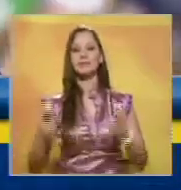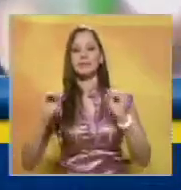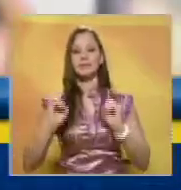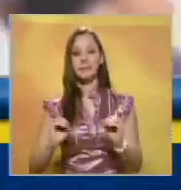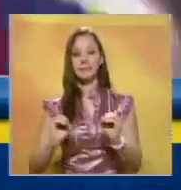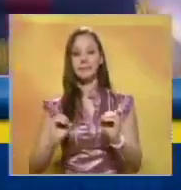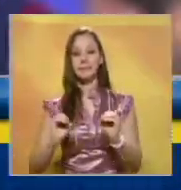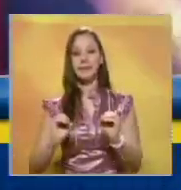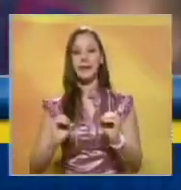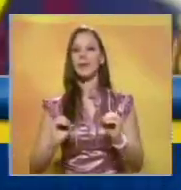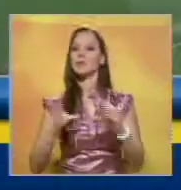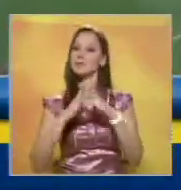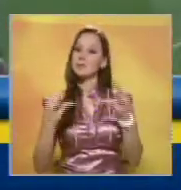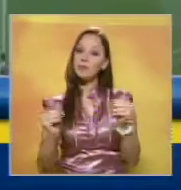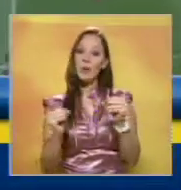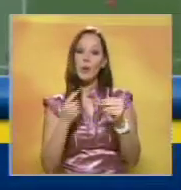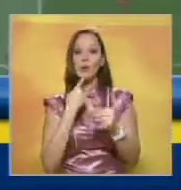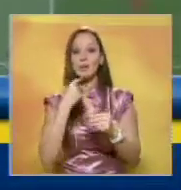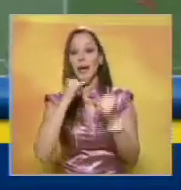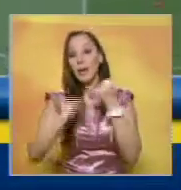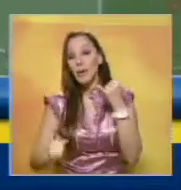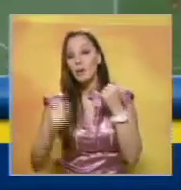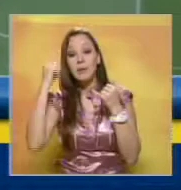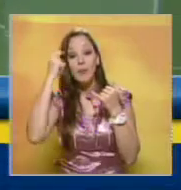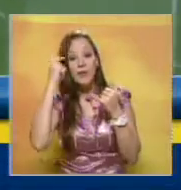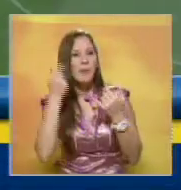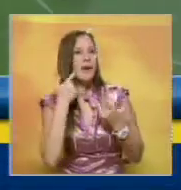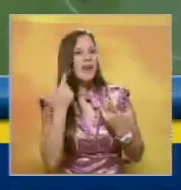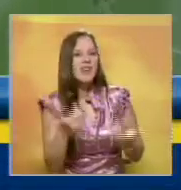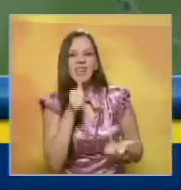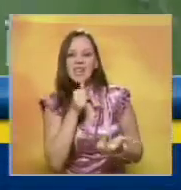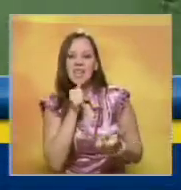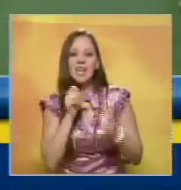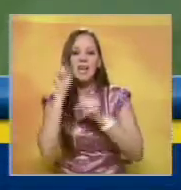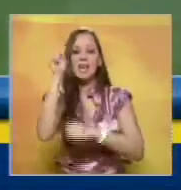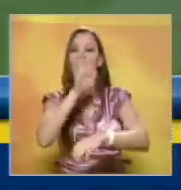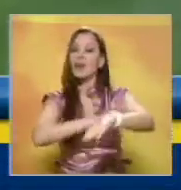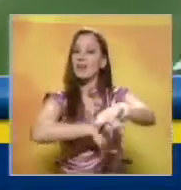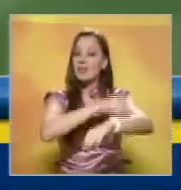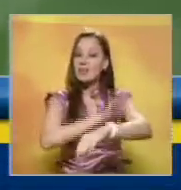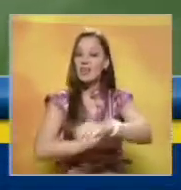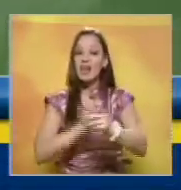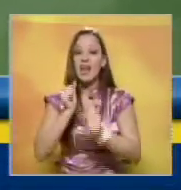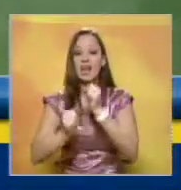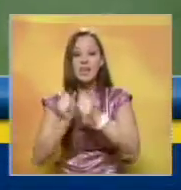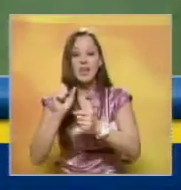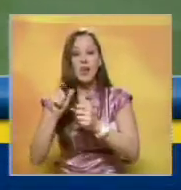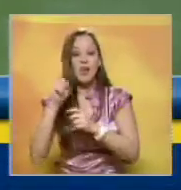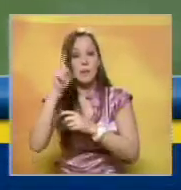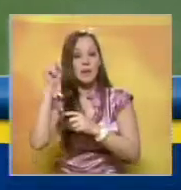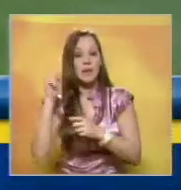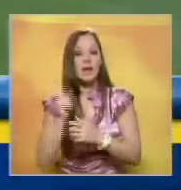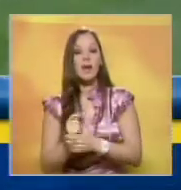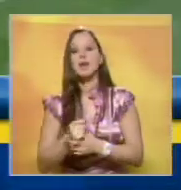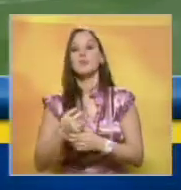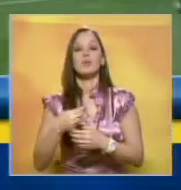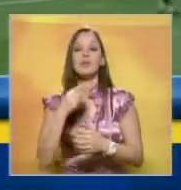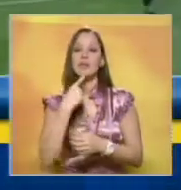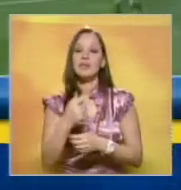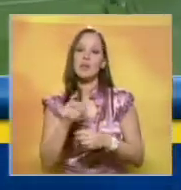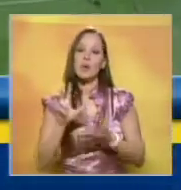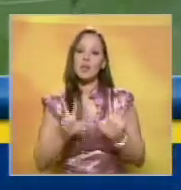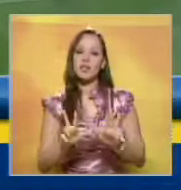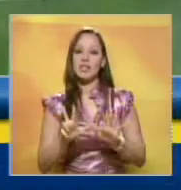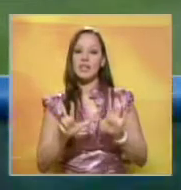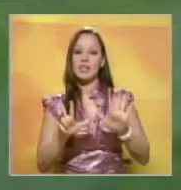al Elche. Todo se definirá en la última fecha, precisamente con ese duelo entre el Barça y el Atlético de Madrid. Los blaugranas tienen 86 puntos, 3 menos